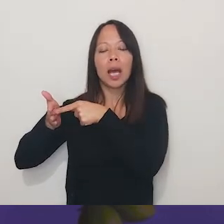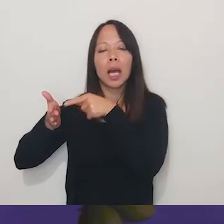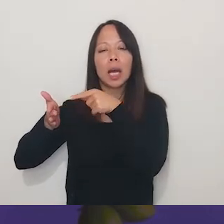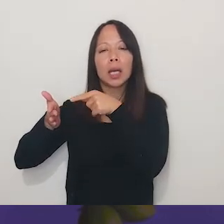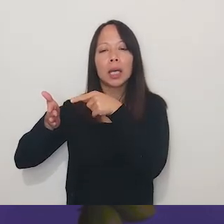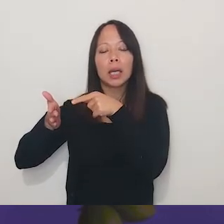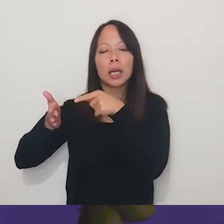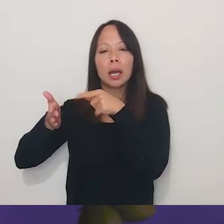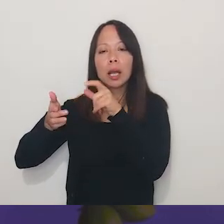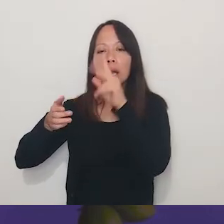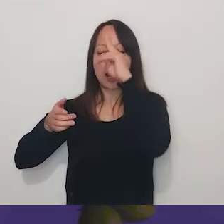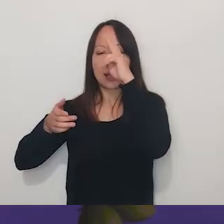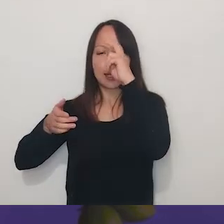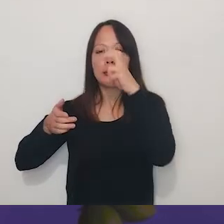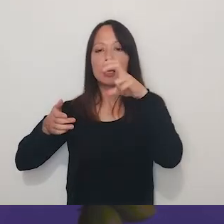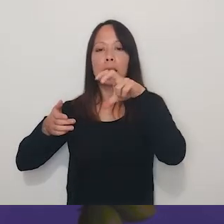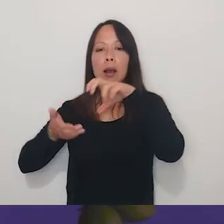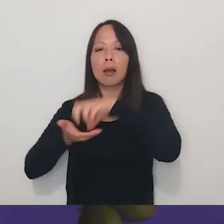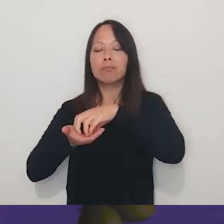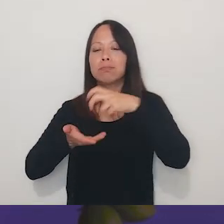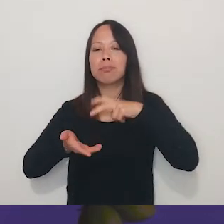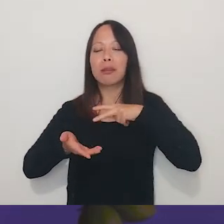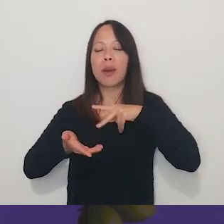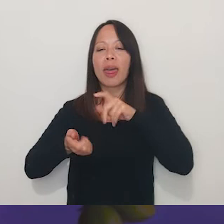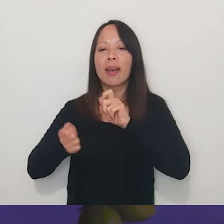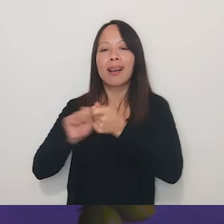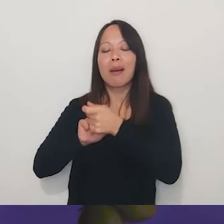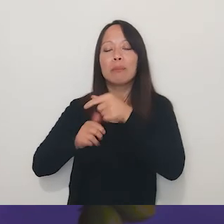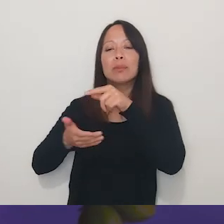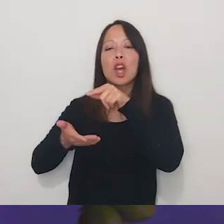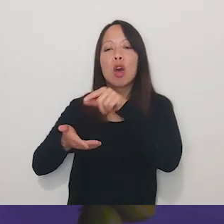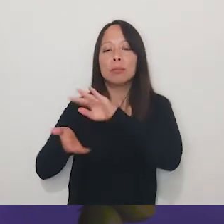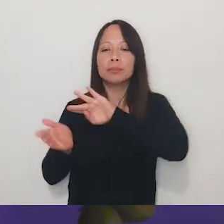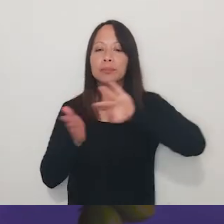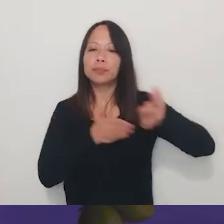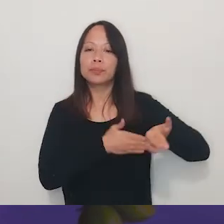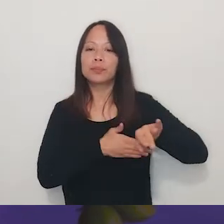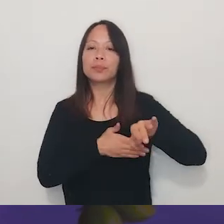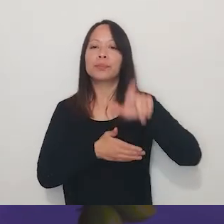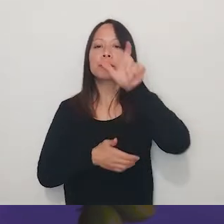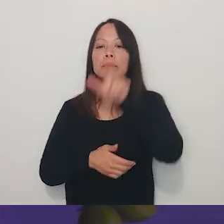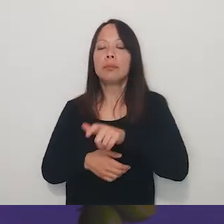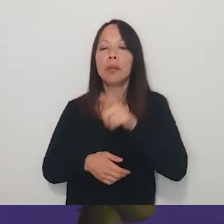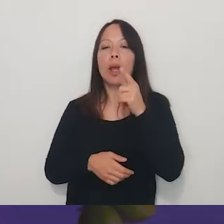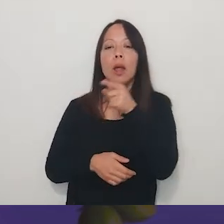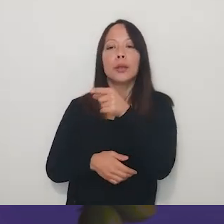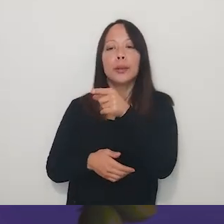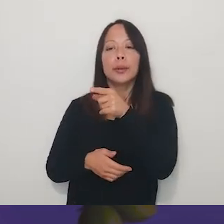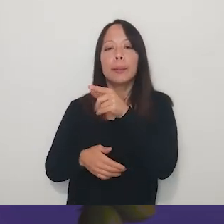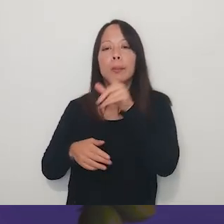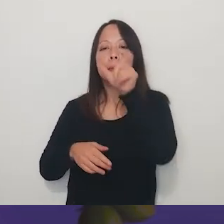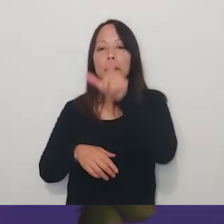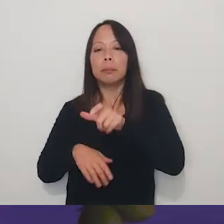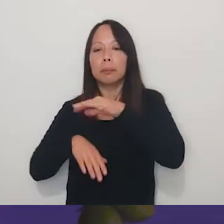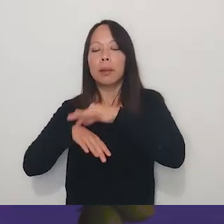gen, que también era diferente la clínica a lo que estaba reportado. Otro paciente con convulsiones neonatales,